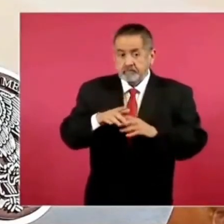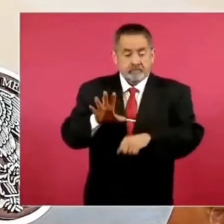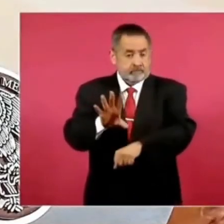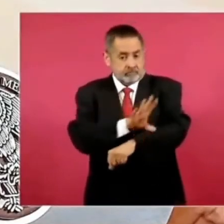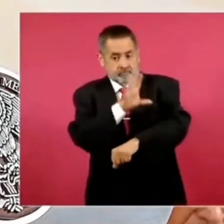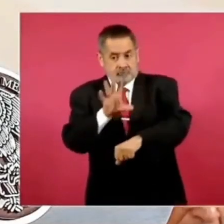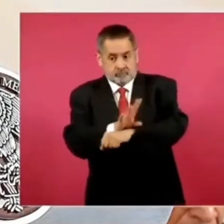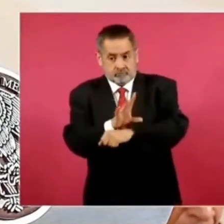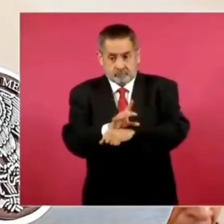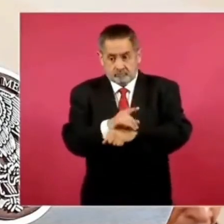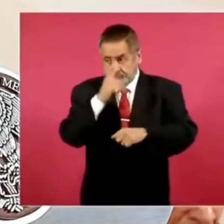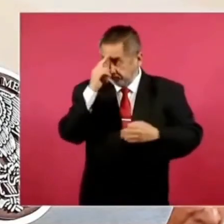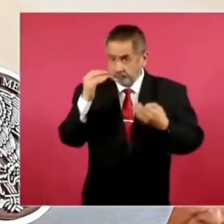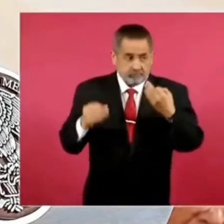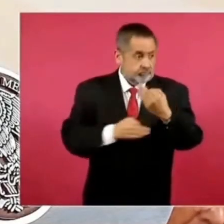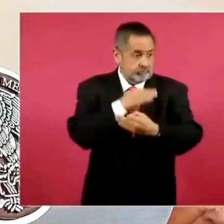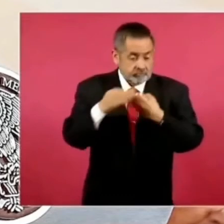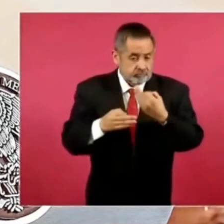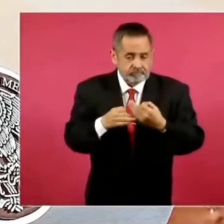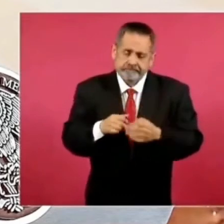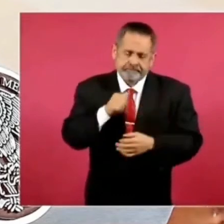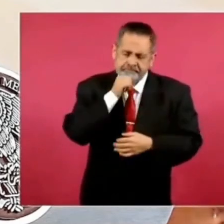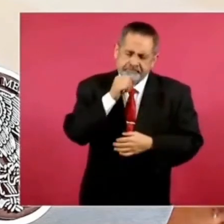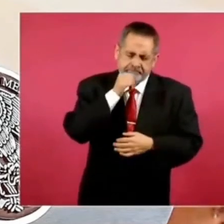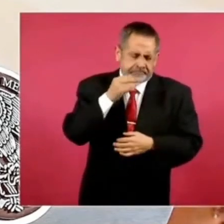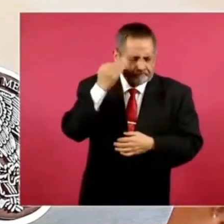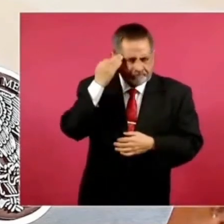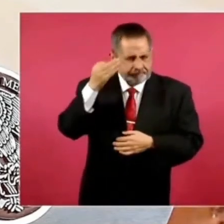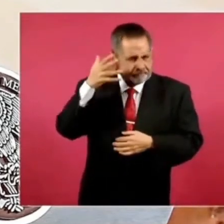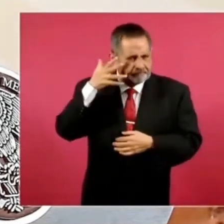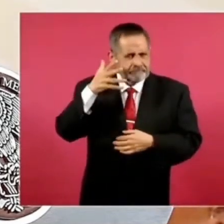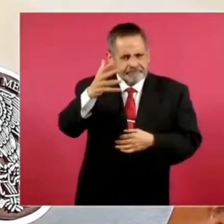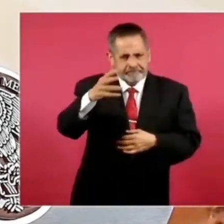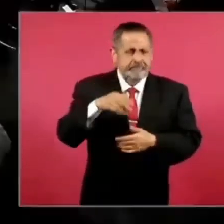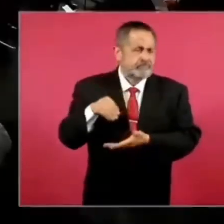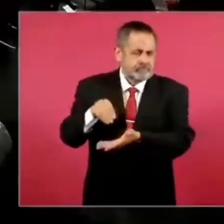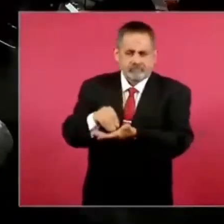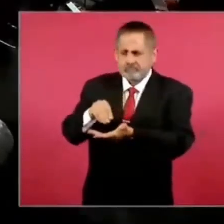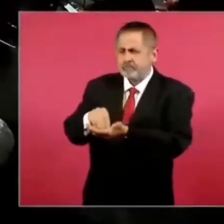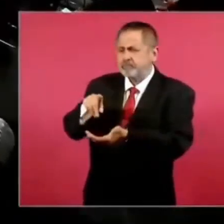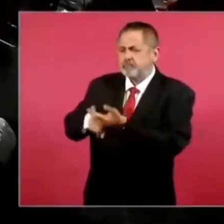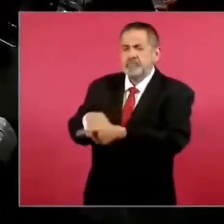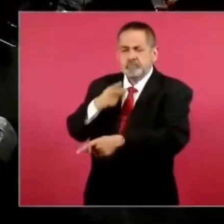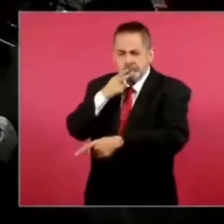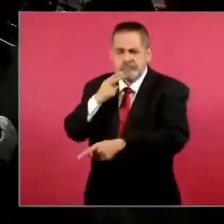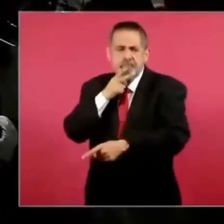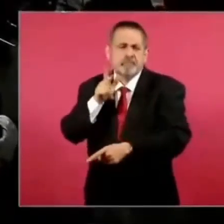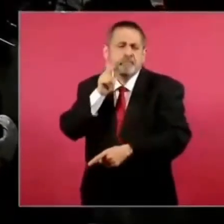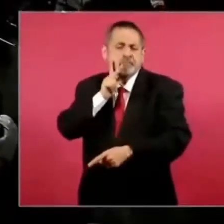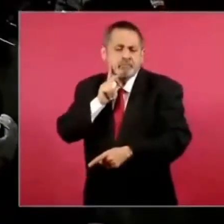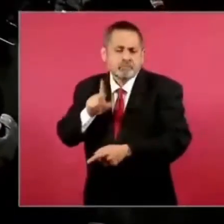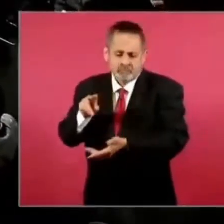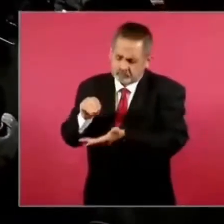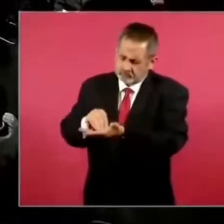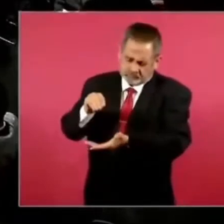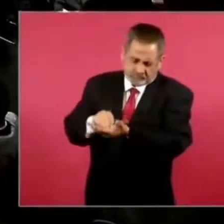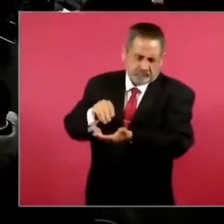a que se deje de utilizar el petróleo,